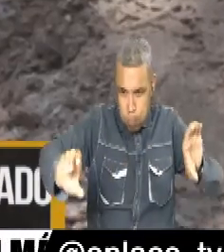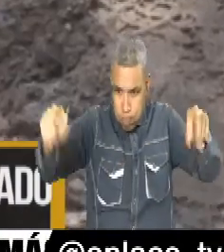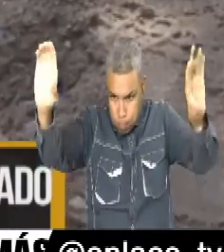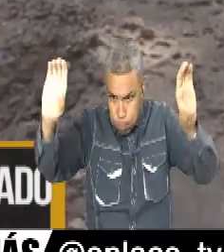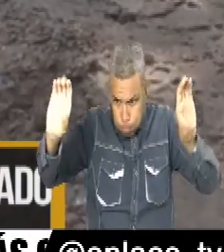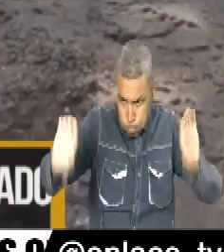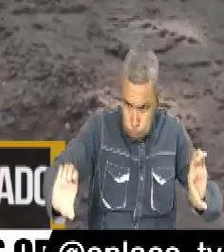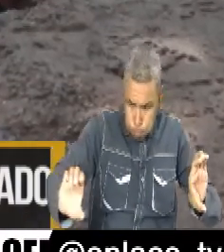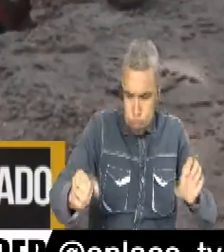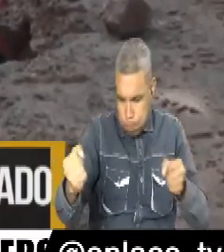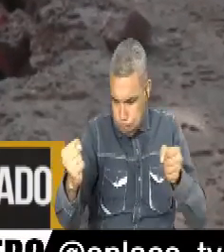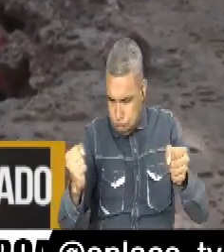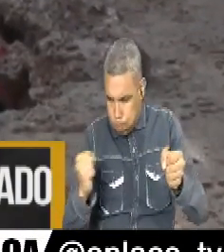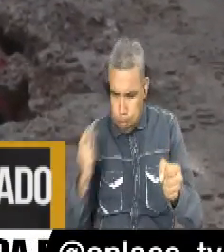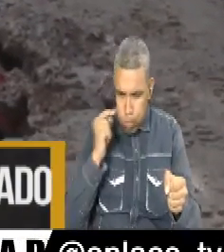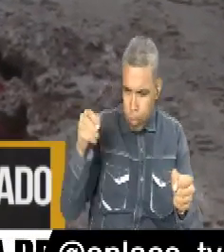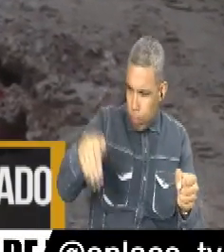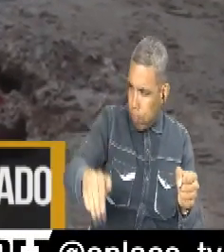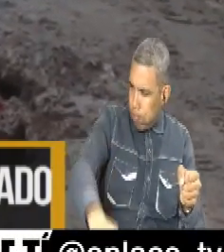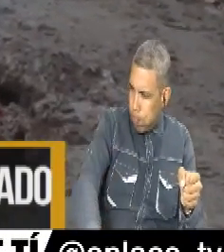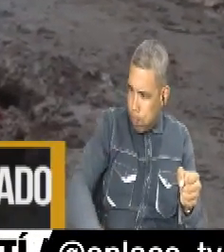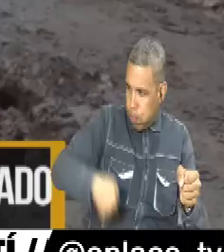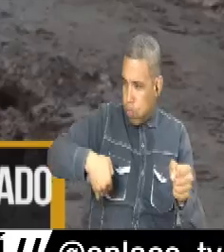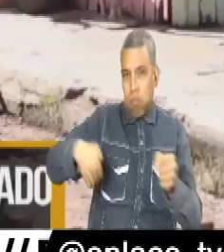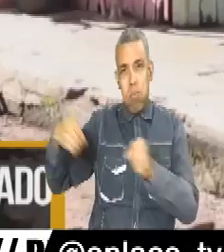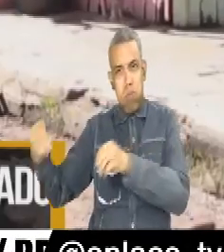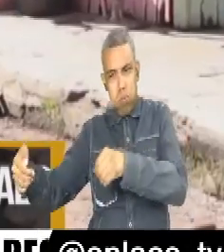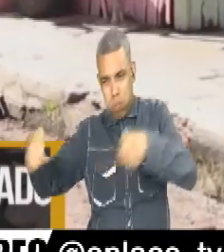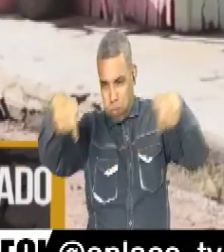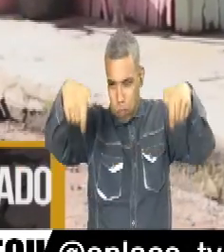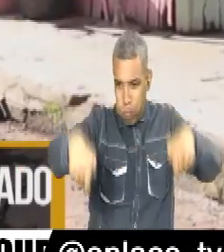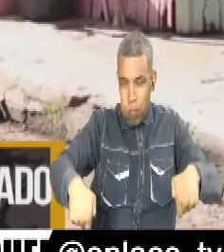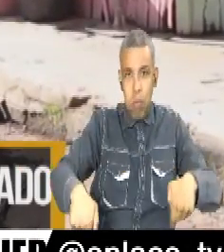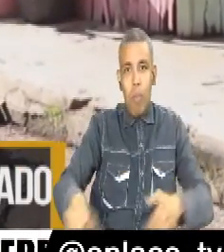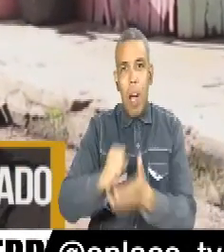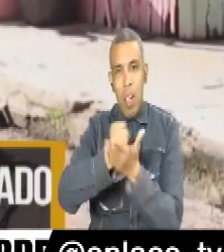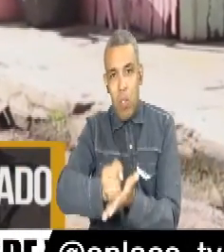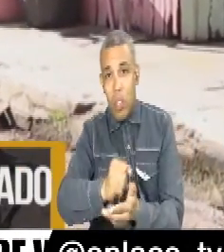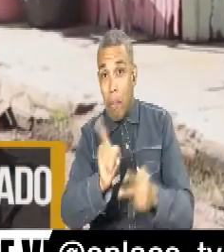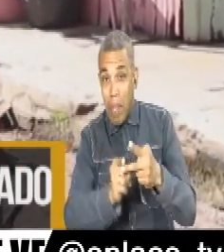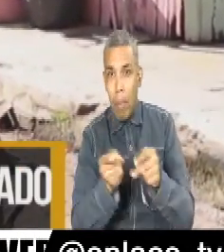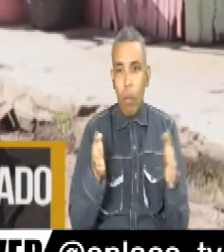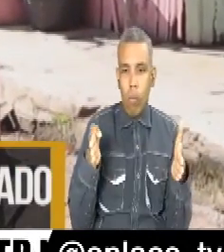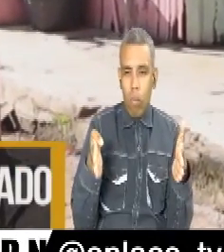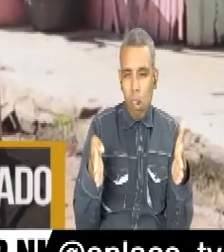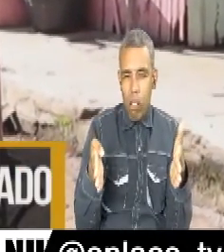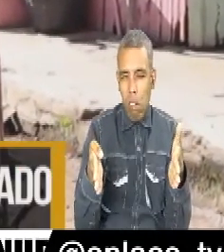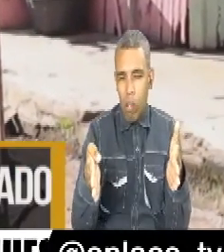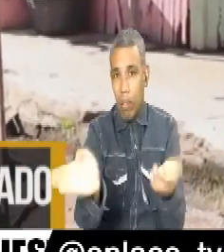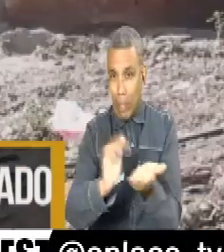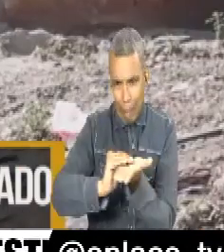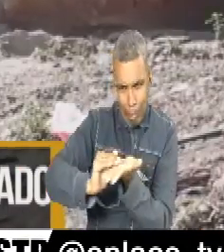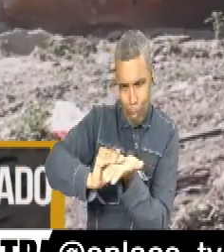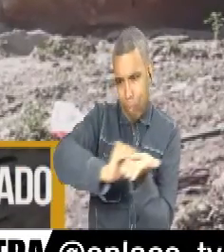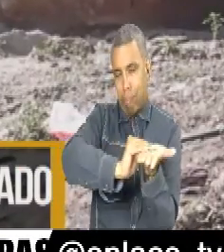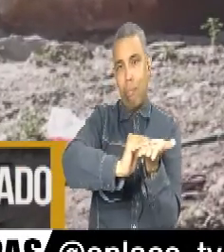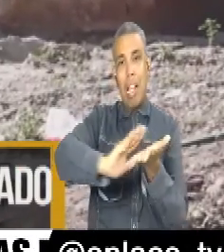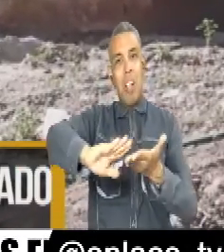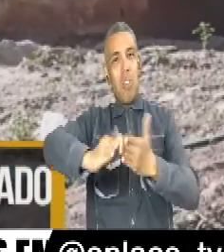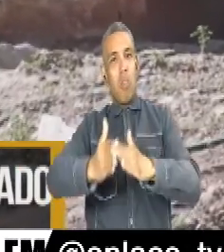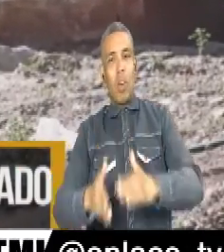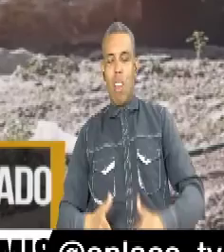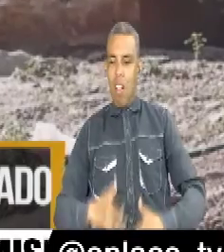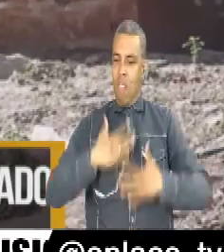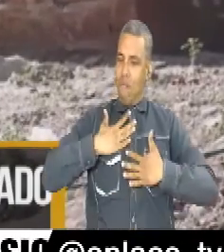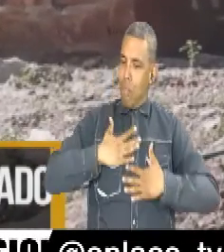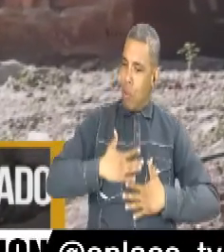estos contratos, alcantarillado, obras de estabilización y autopavimentación, para que terminen generando un beneficio ya con un